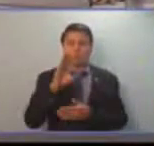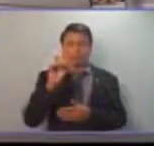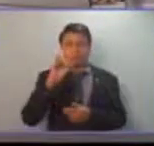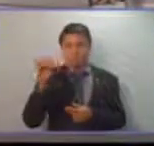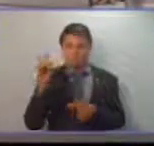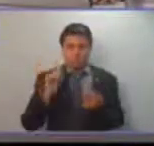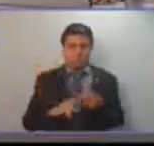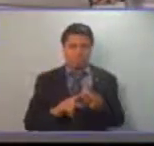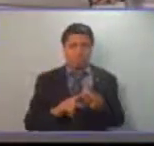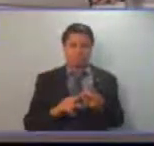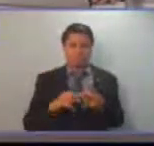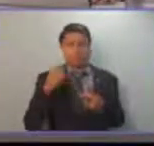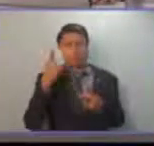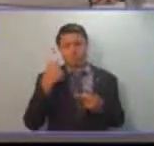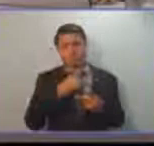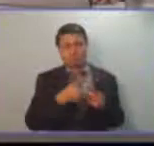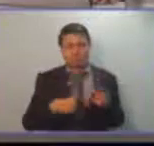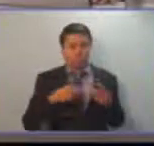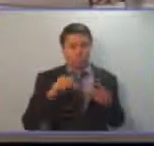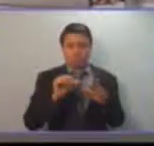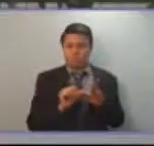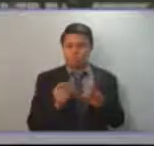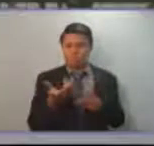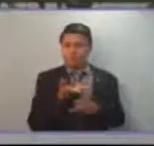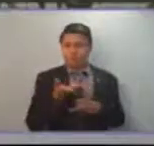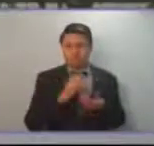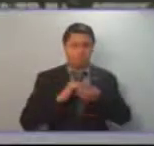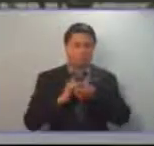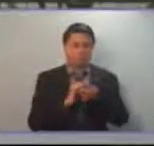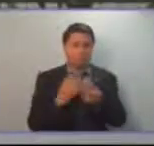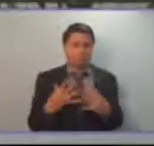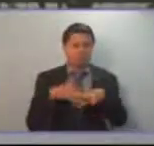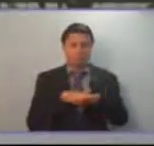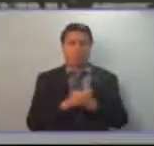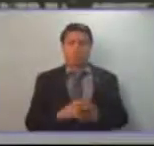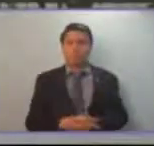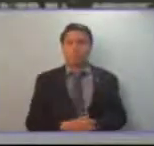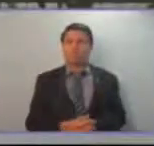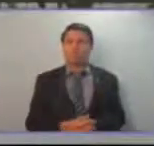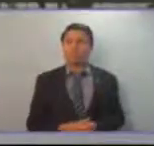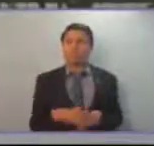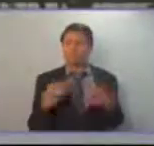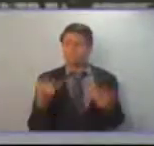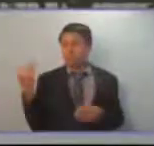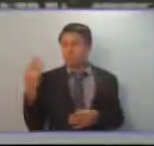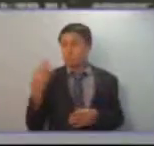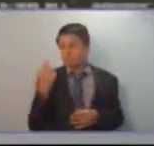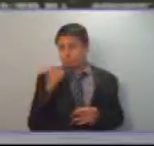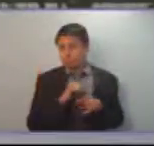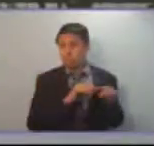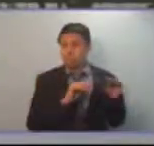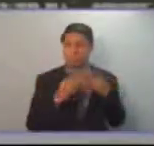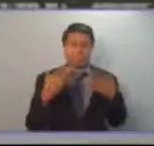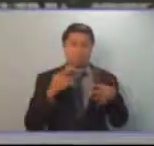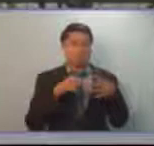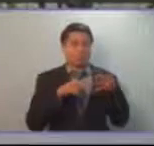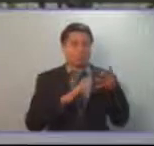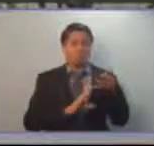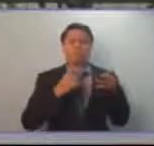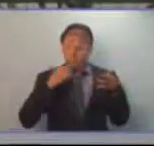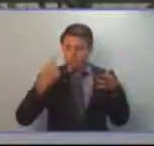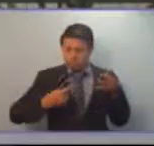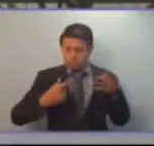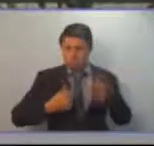Suprema, del Ejecutivo y de la Asamblea están íntimamente relacionadas y deben ejercer, como la Constitución